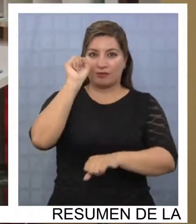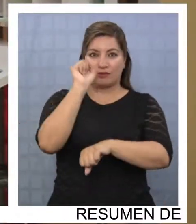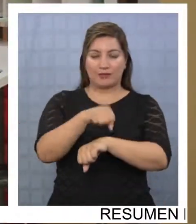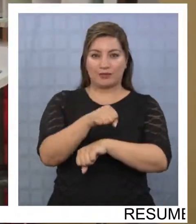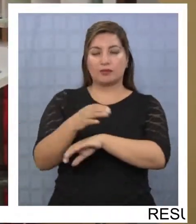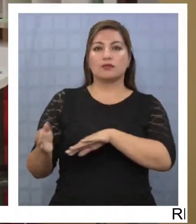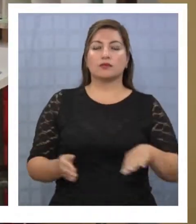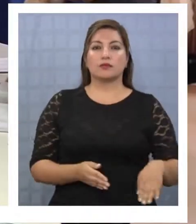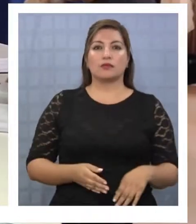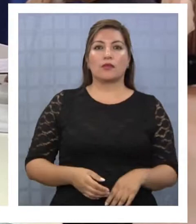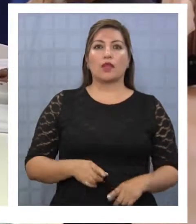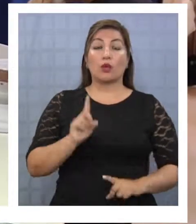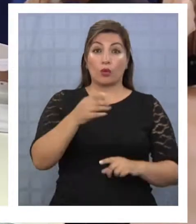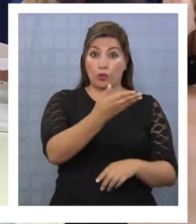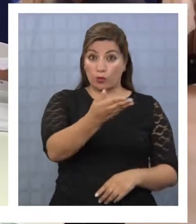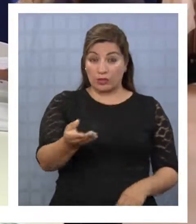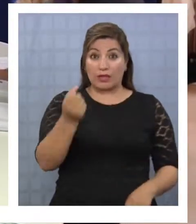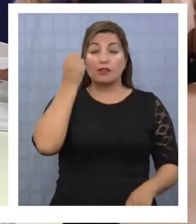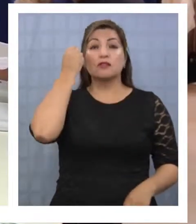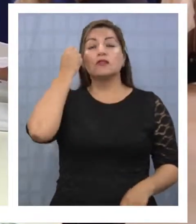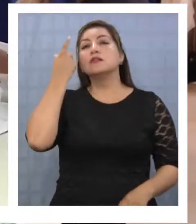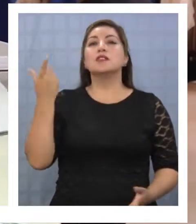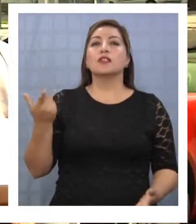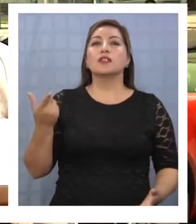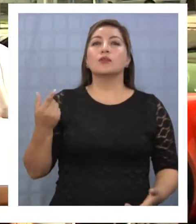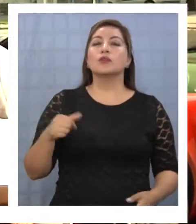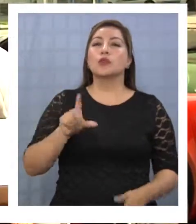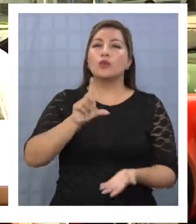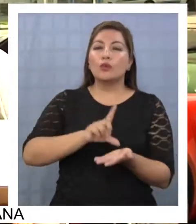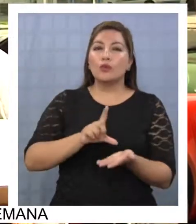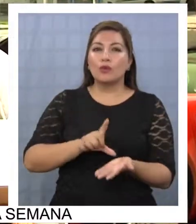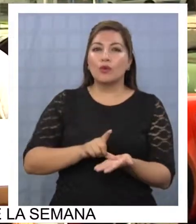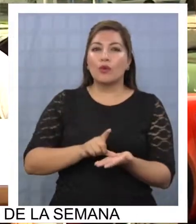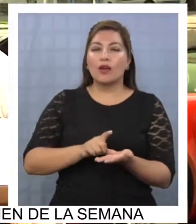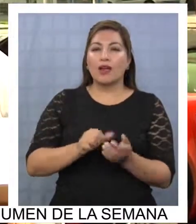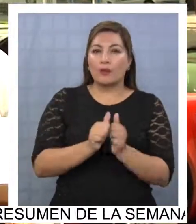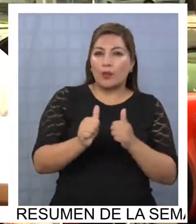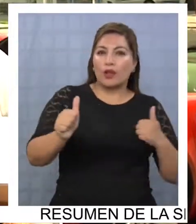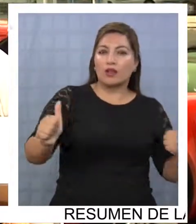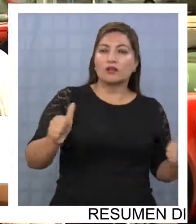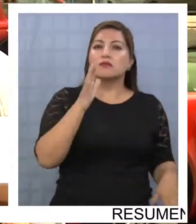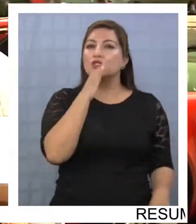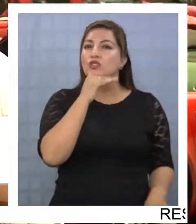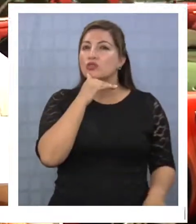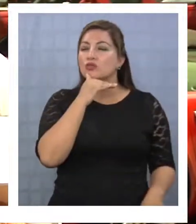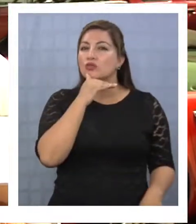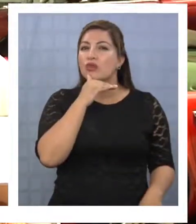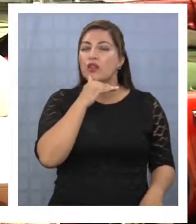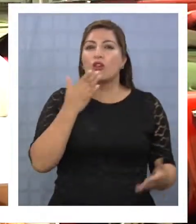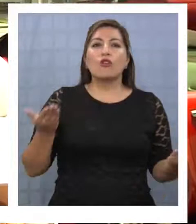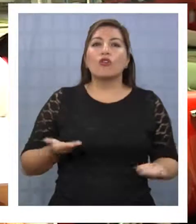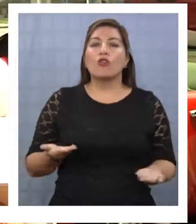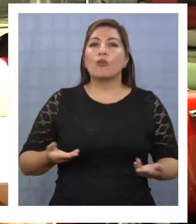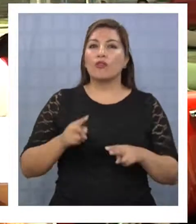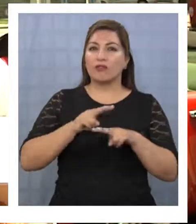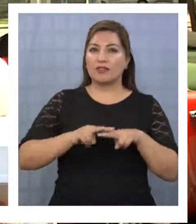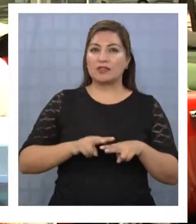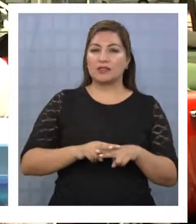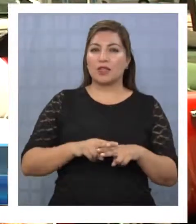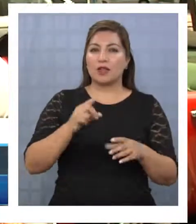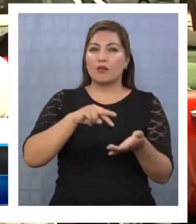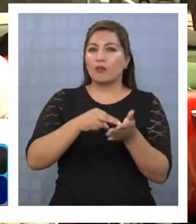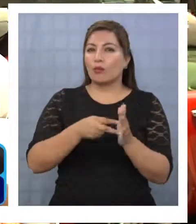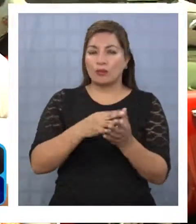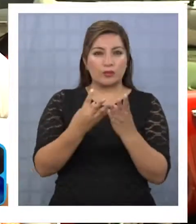entendido, desde que por ser una zona extrema no hay posibilidades de resolver de otra forma en estos momentos,